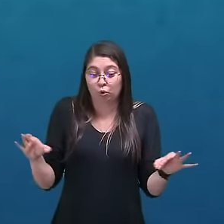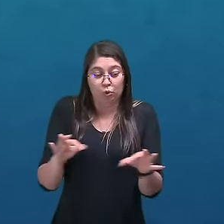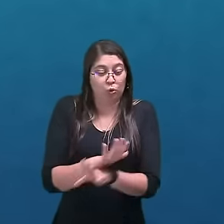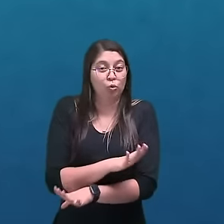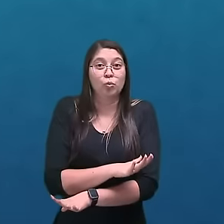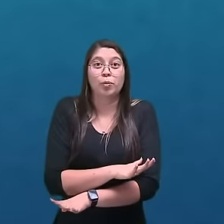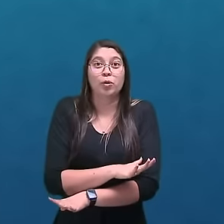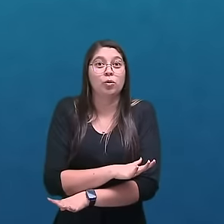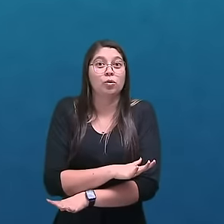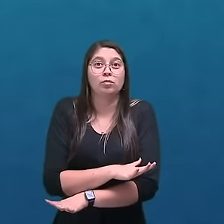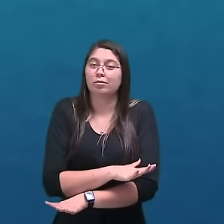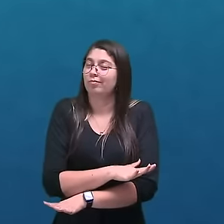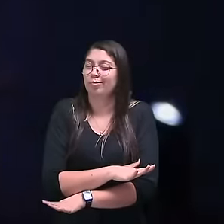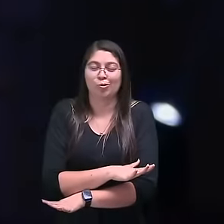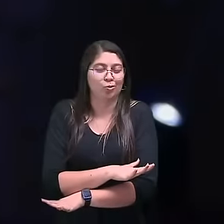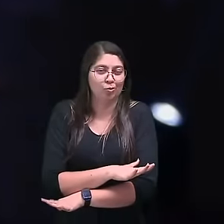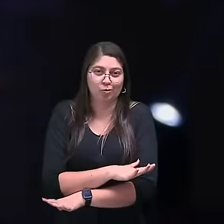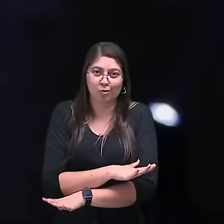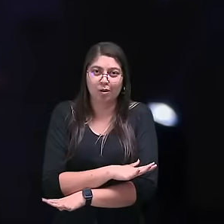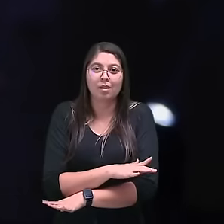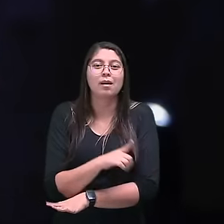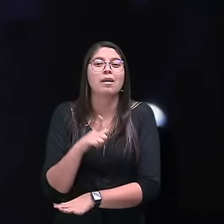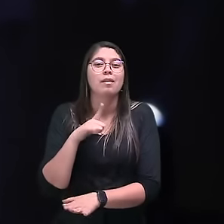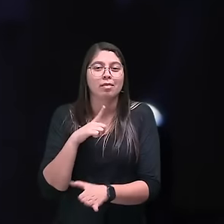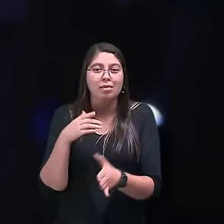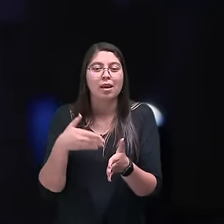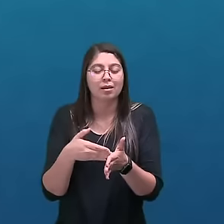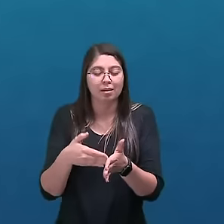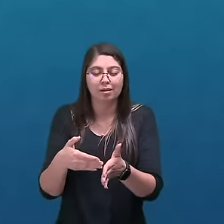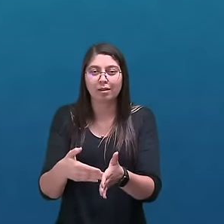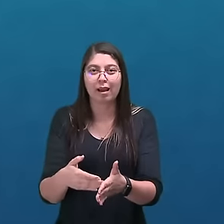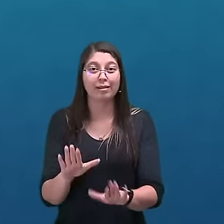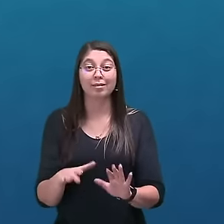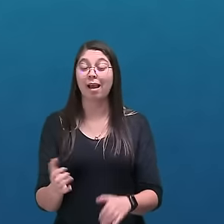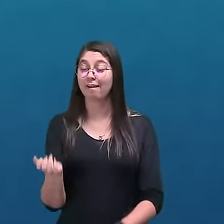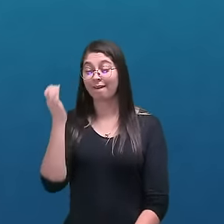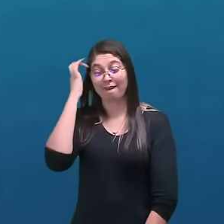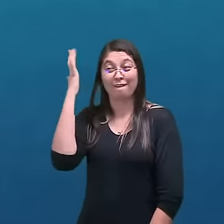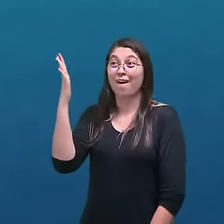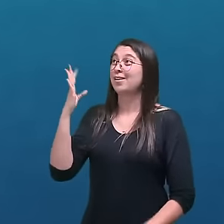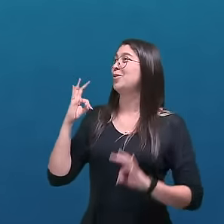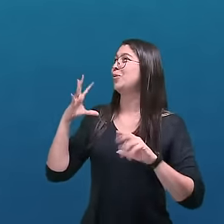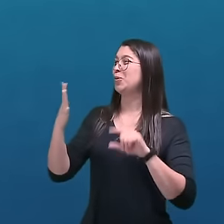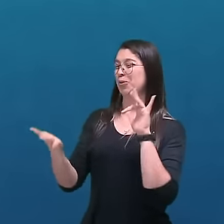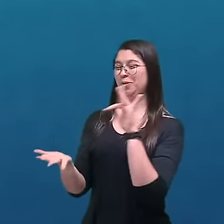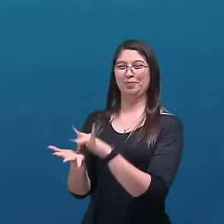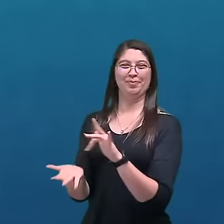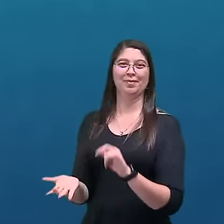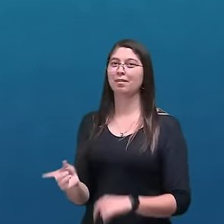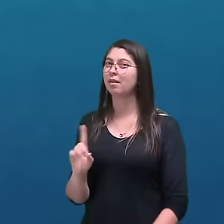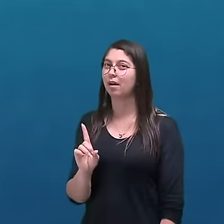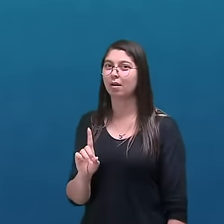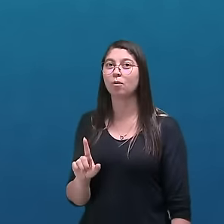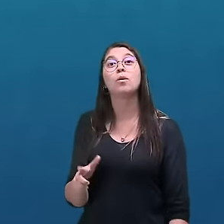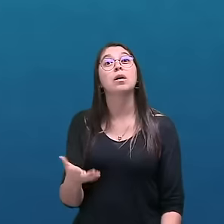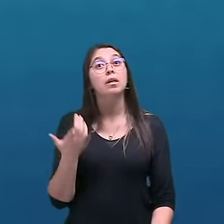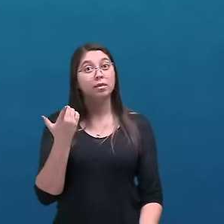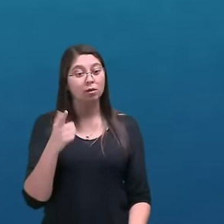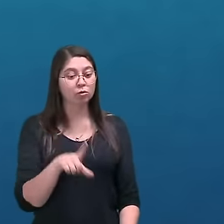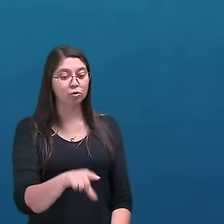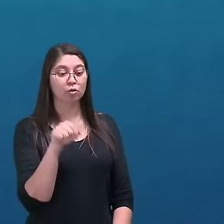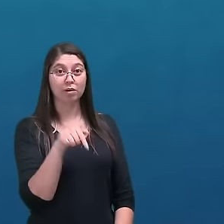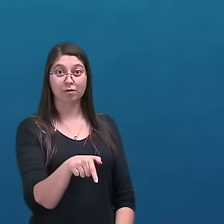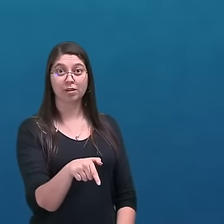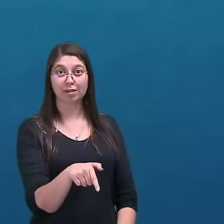con você teniendo todo fácil na tua mão. Si Dios te quiere levantar, Él va a